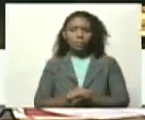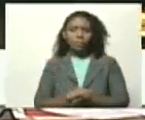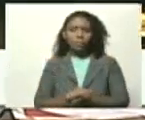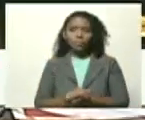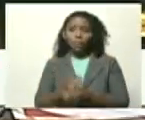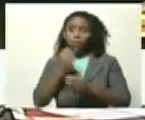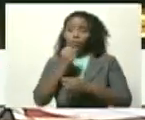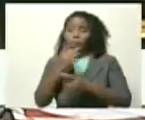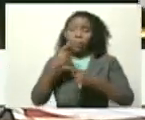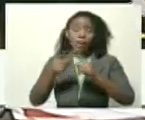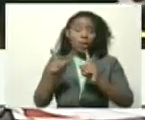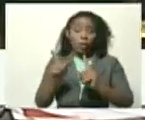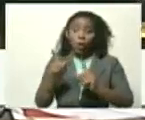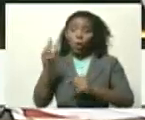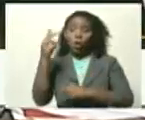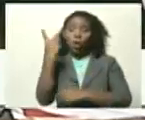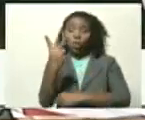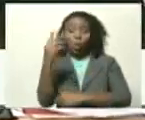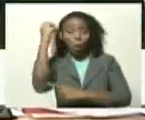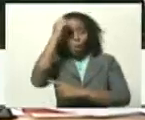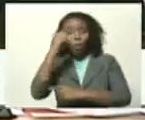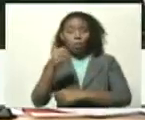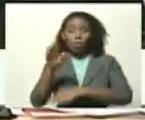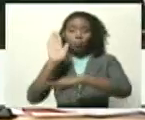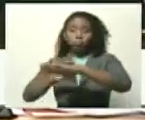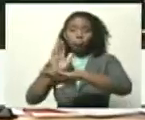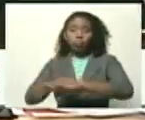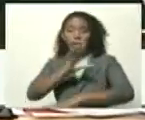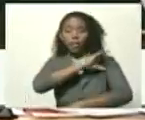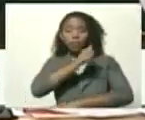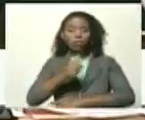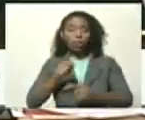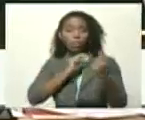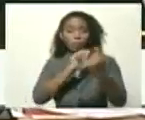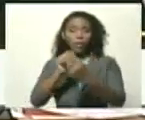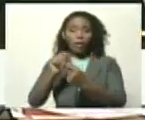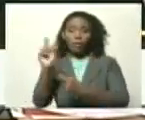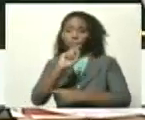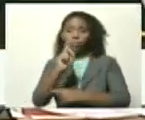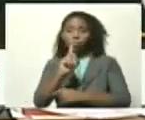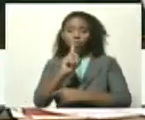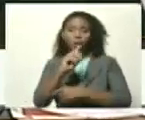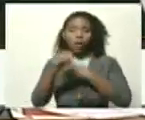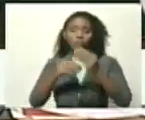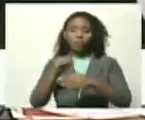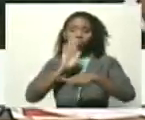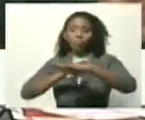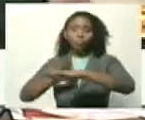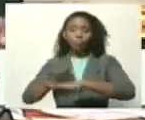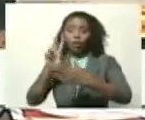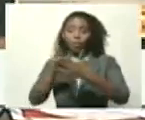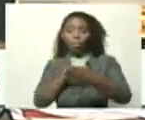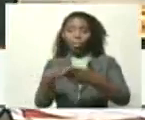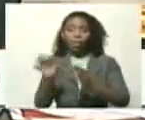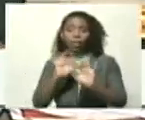Bueno, pero fueron opiniones y ambas fueron llamadas al orden por la dirección de debate. La dirección de debate no omitió el llamado al orden.